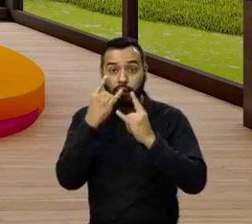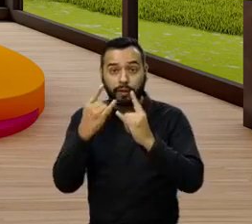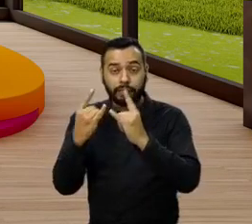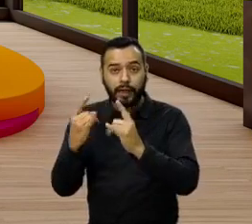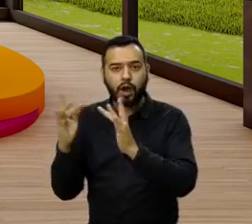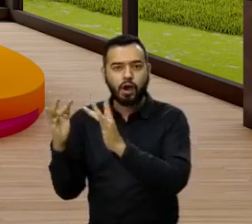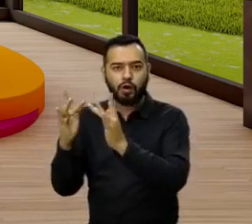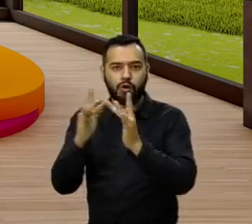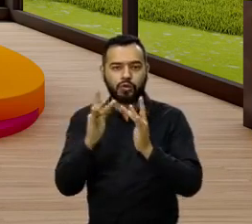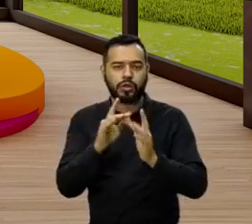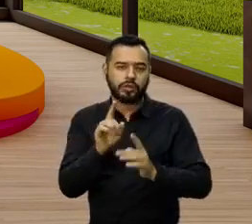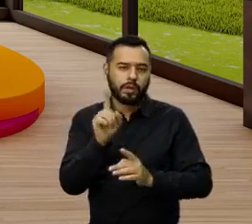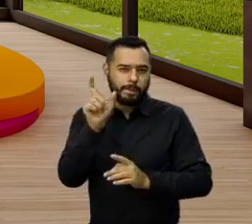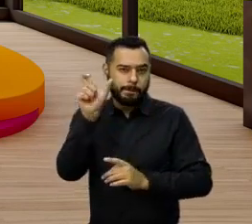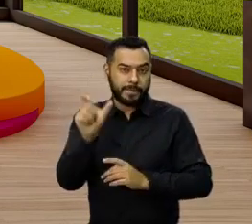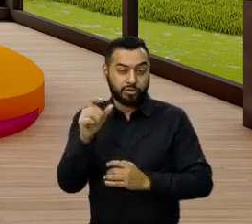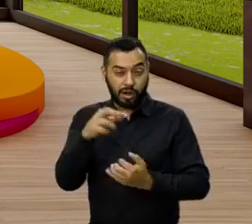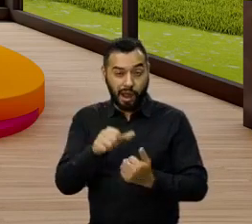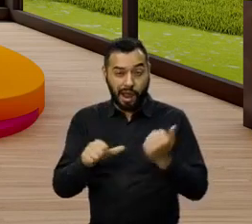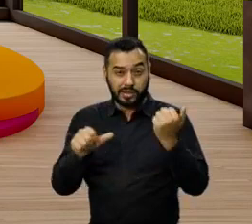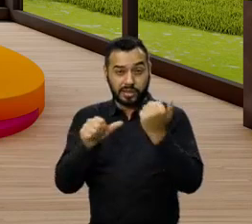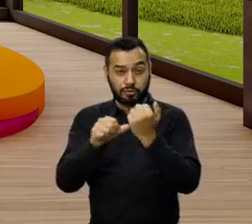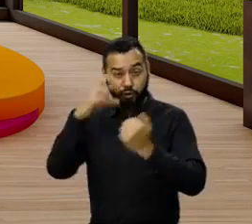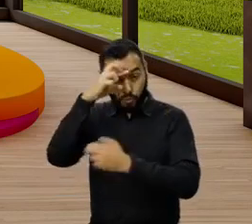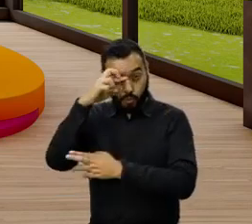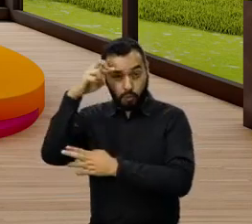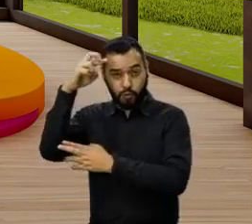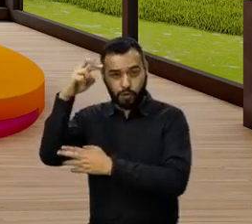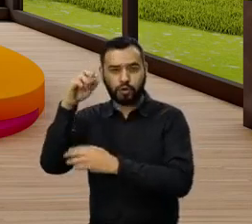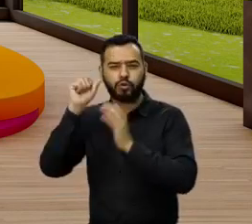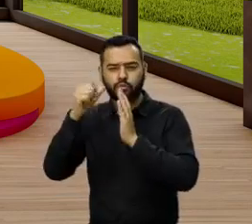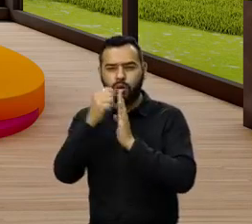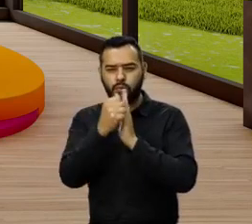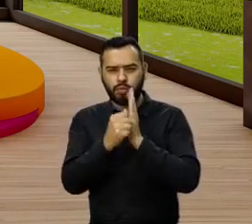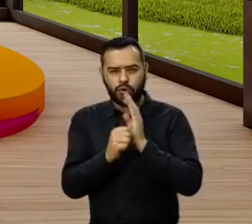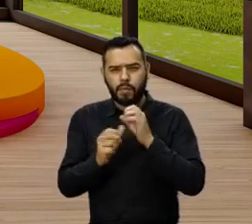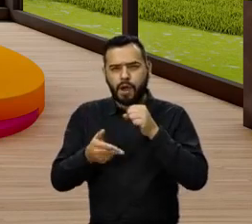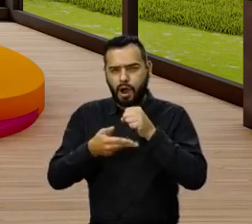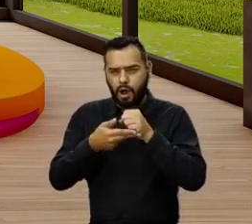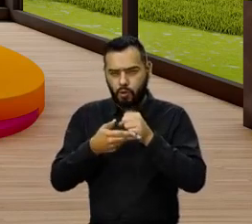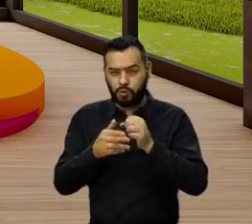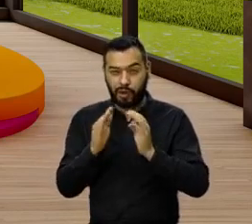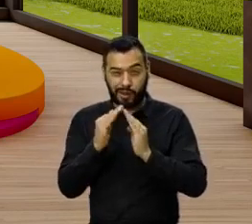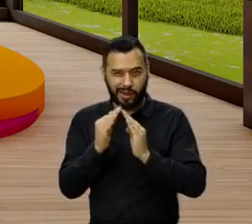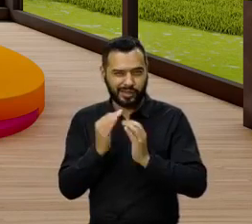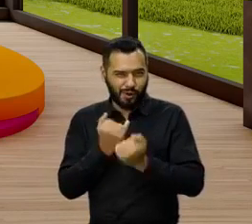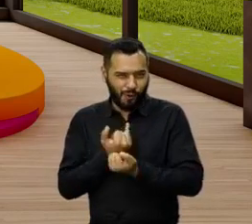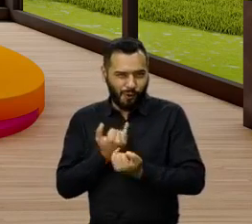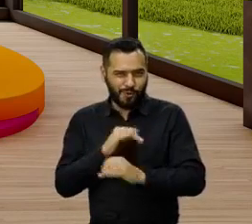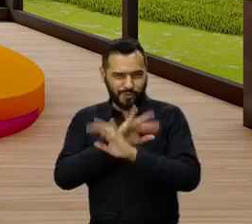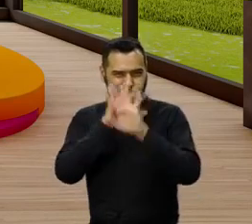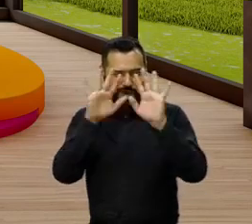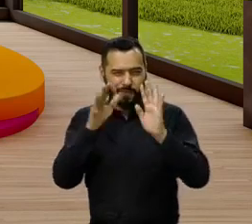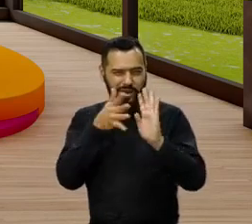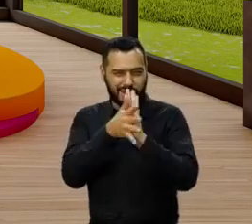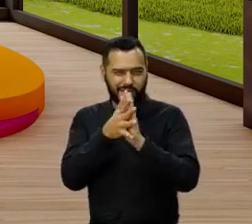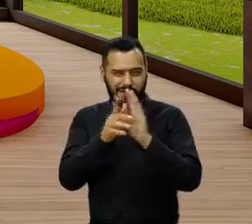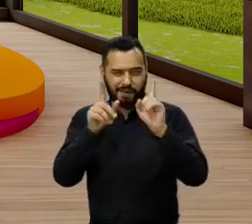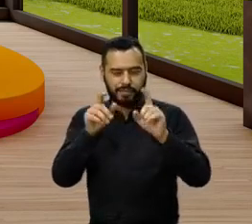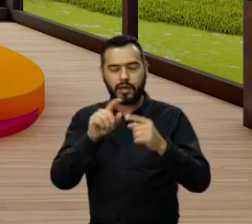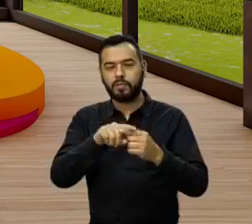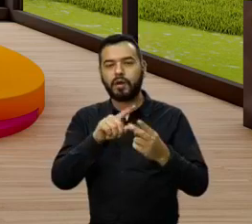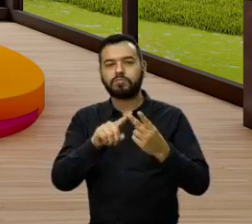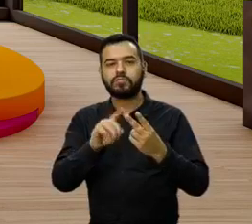contactar con alguno de nuestros asesores expertos y pueden hacer parte de nuestros programas como ahorra casa el que hablábamos esta mañana hablábamos también